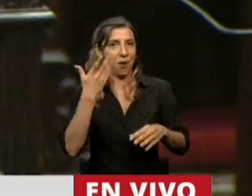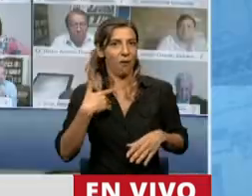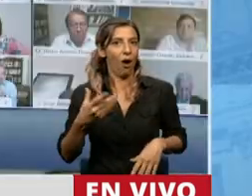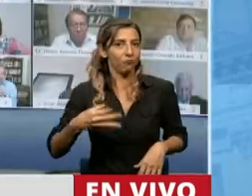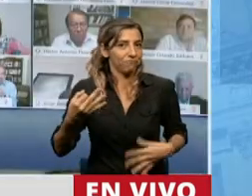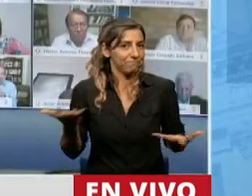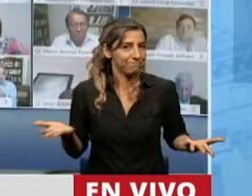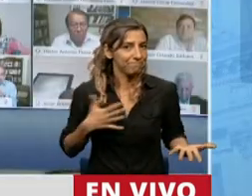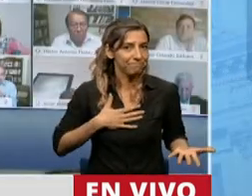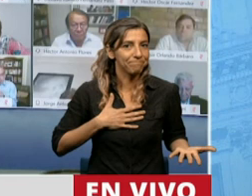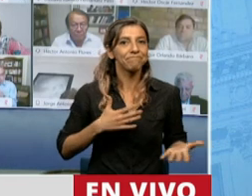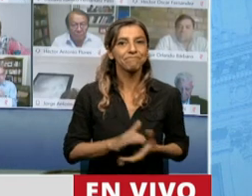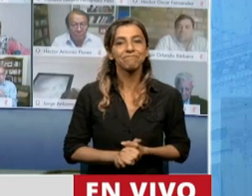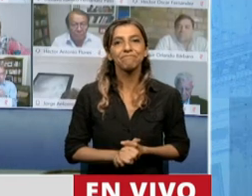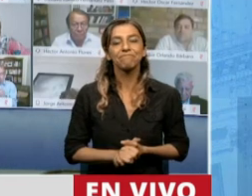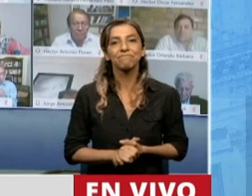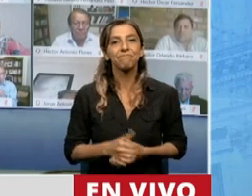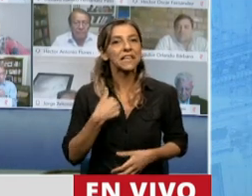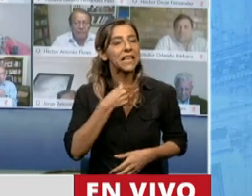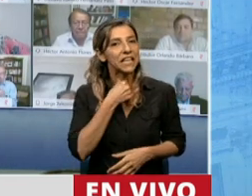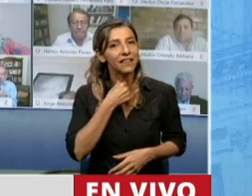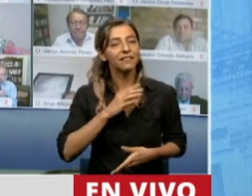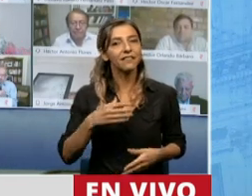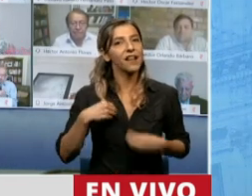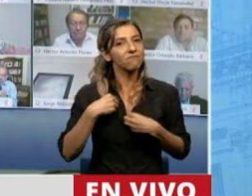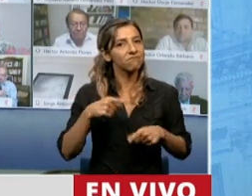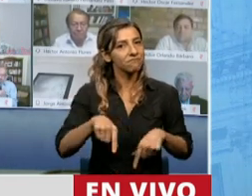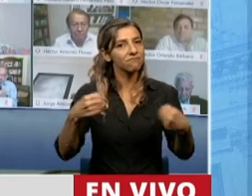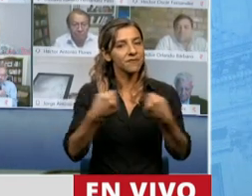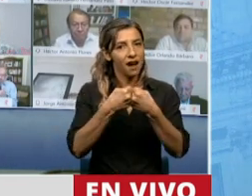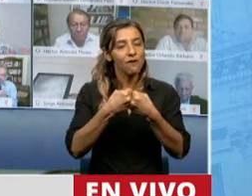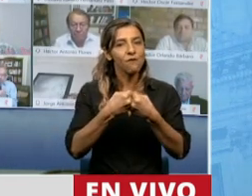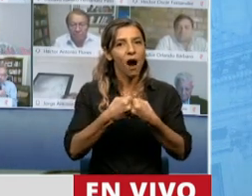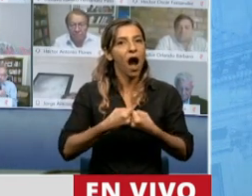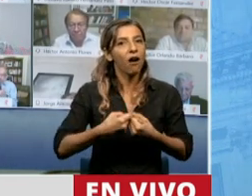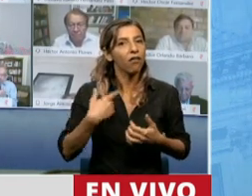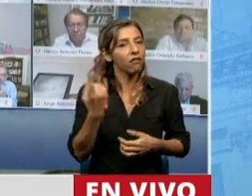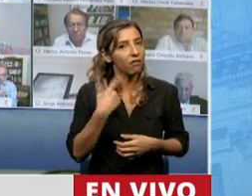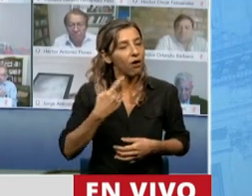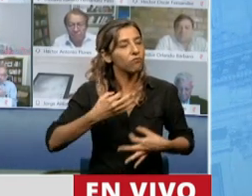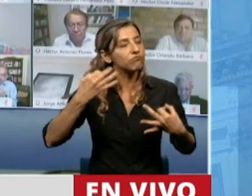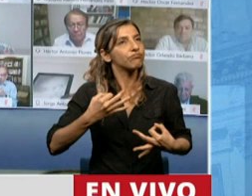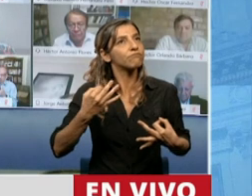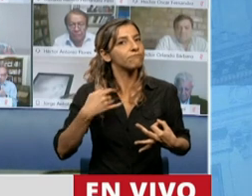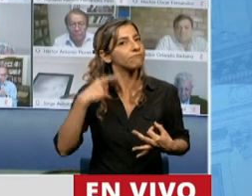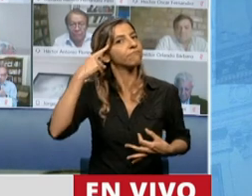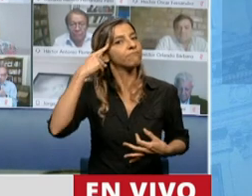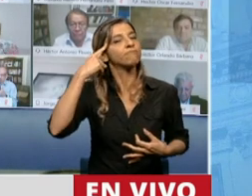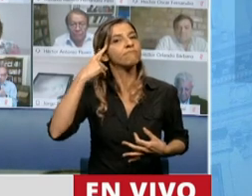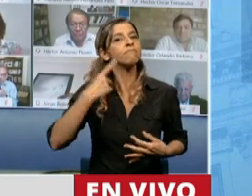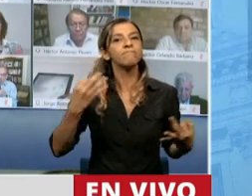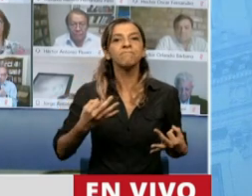duda la ratificación de este este acuerdo la discusión en esta este